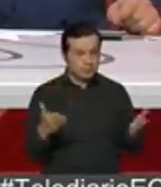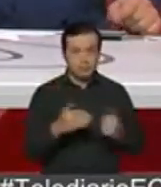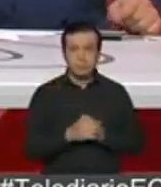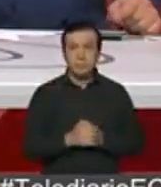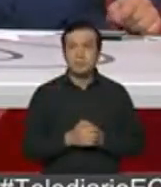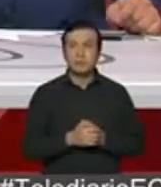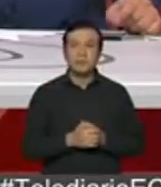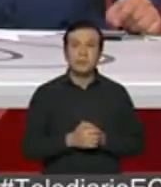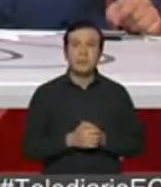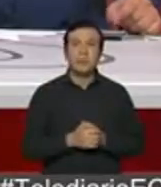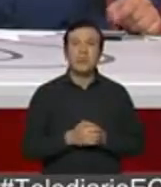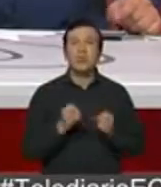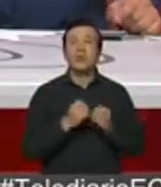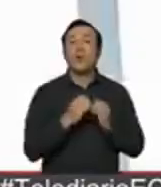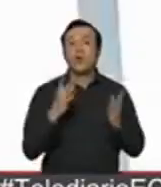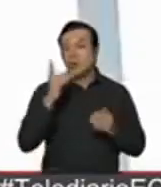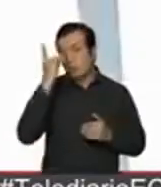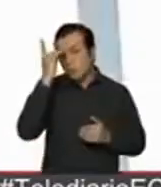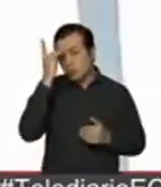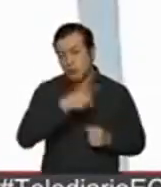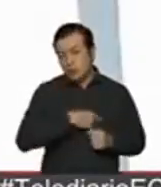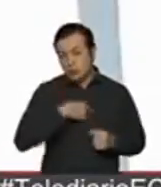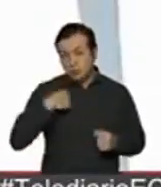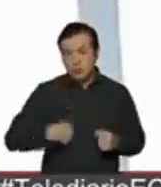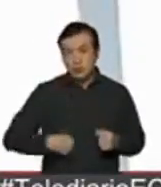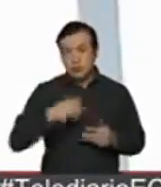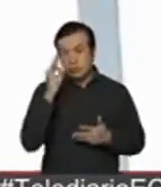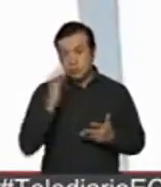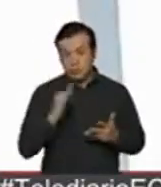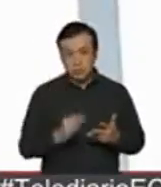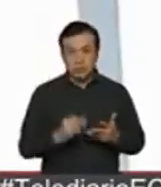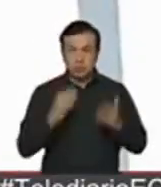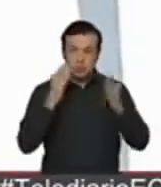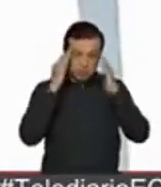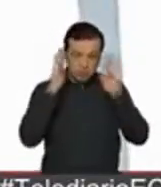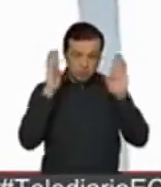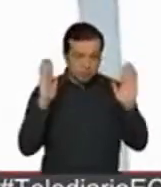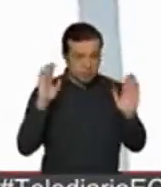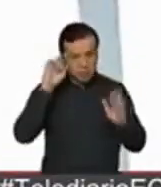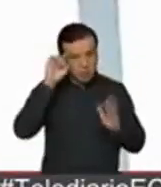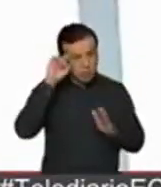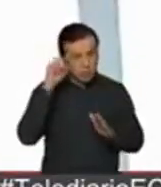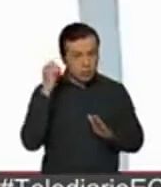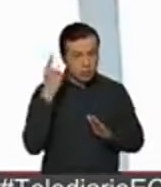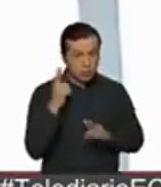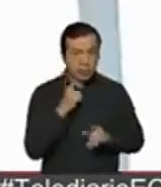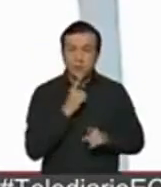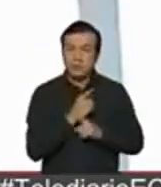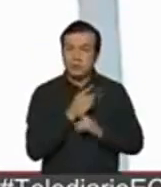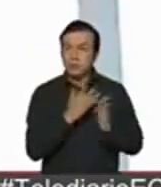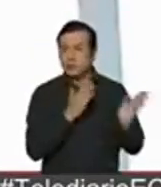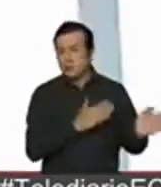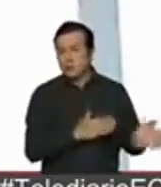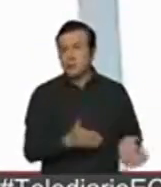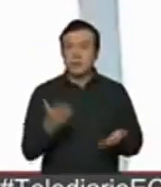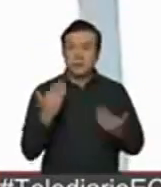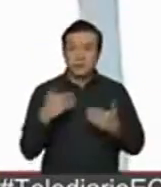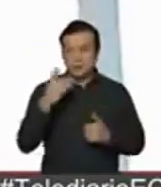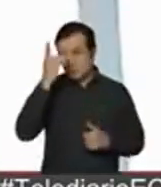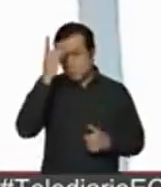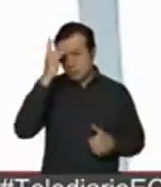cifra exacta del servicio de la deuda de China en el presupuesto de Estado, lamentablemente no lo tengo en la cabeza, Fabricio. Como le dije, la